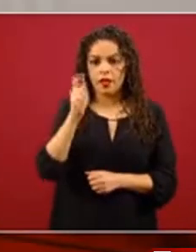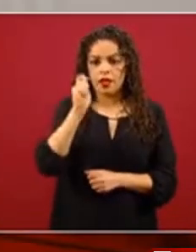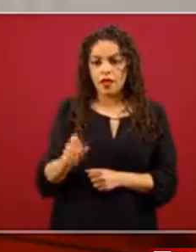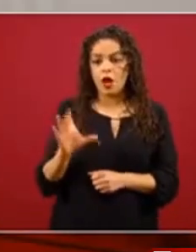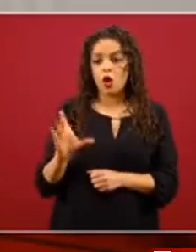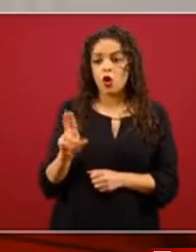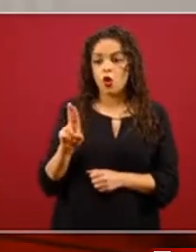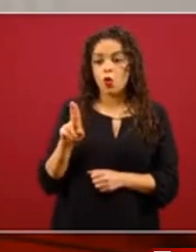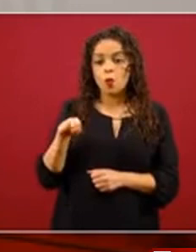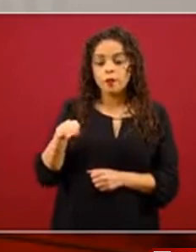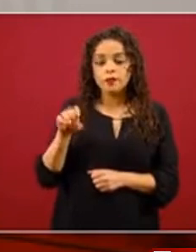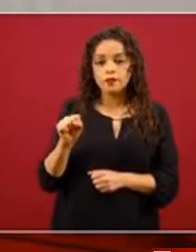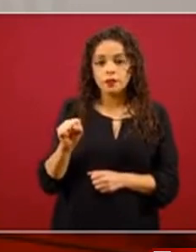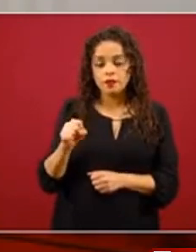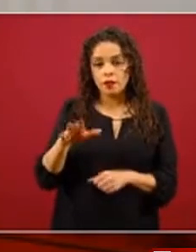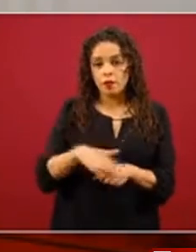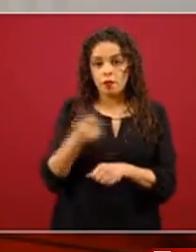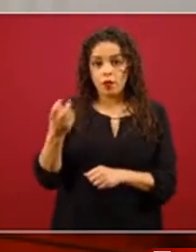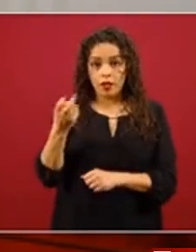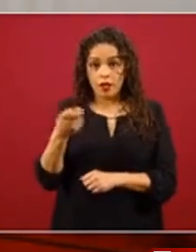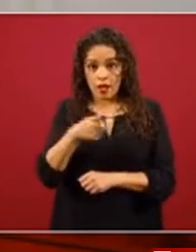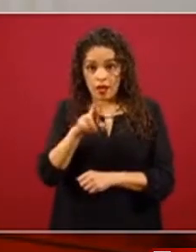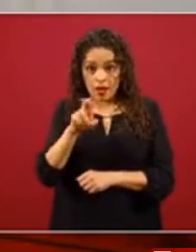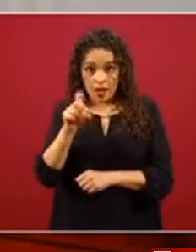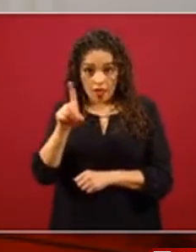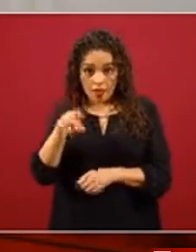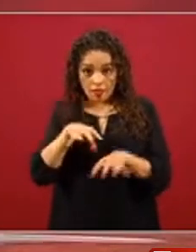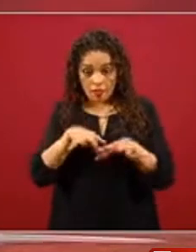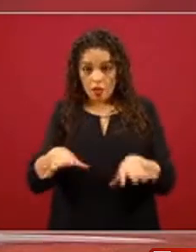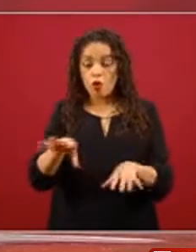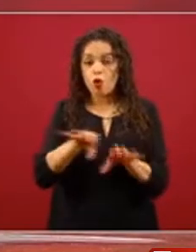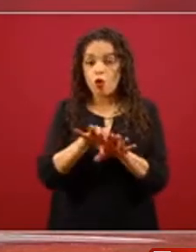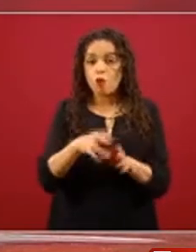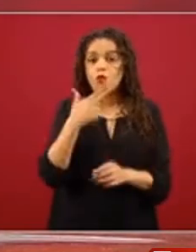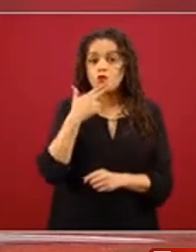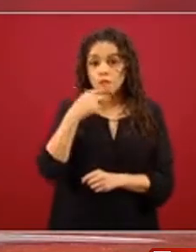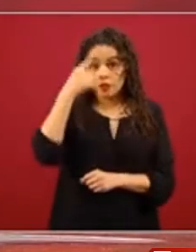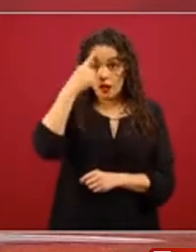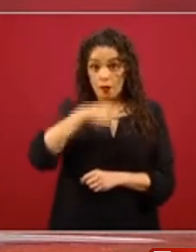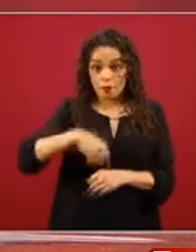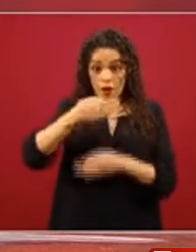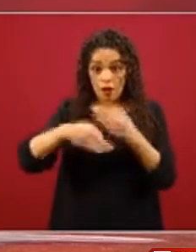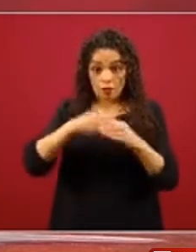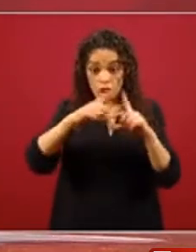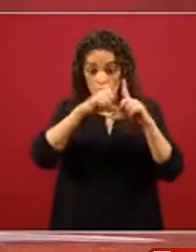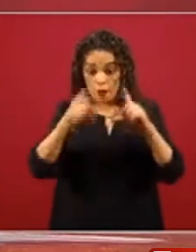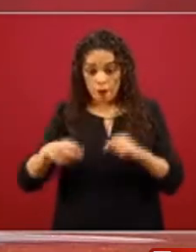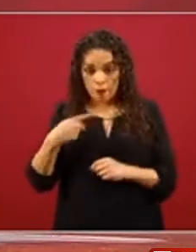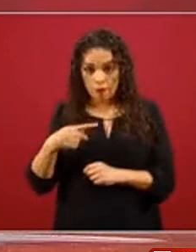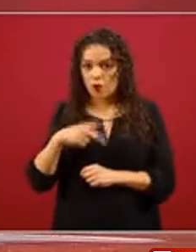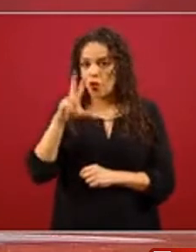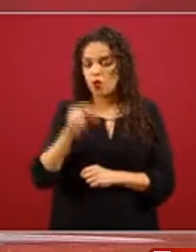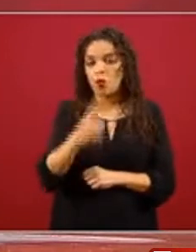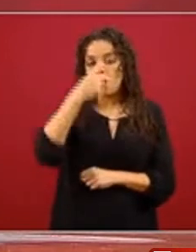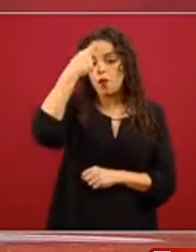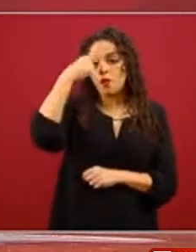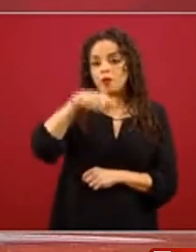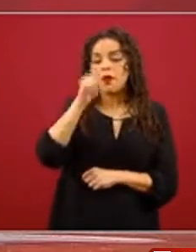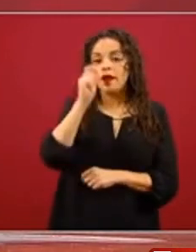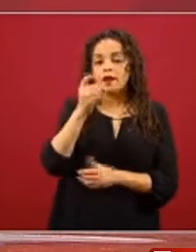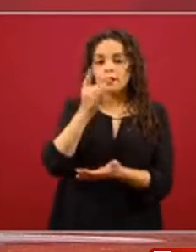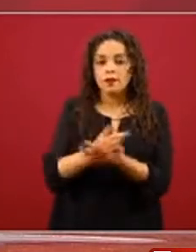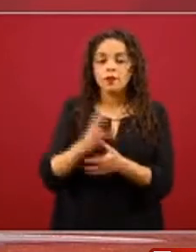porque la utilidad de esta red no es tanto para la población. La utilidad de esta red es para la comunicación que hay entre